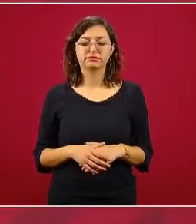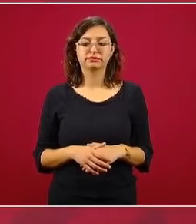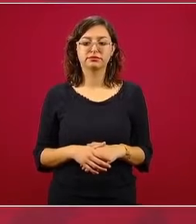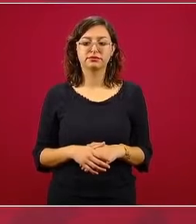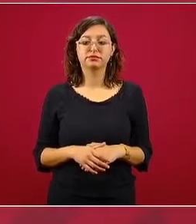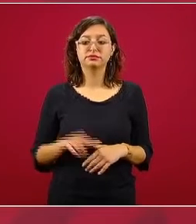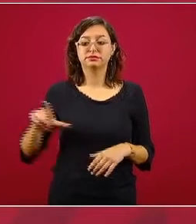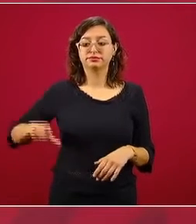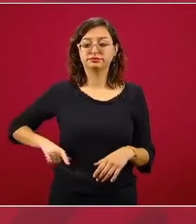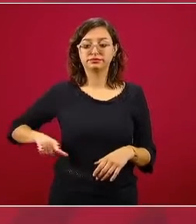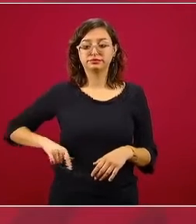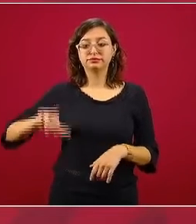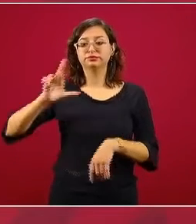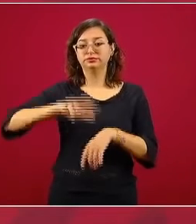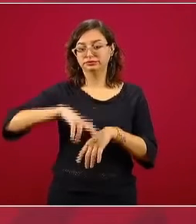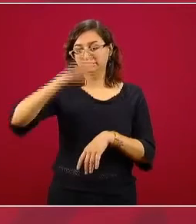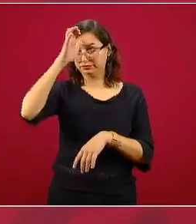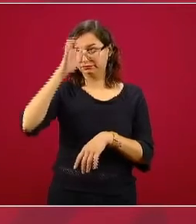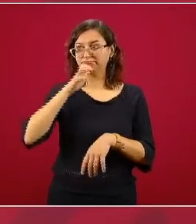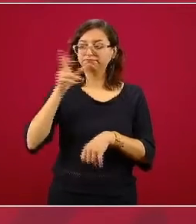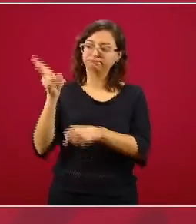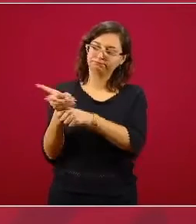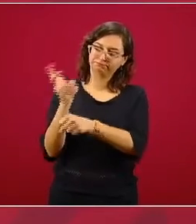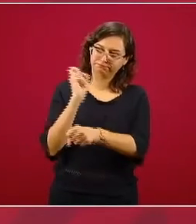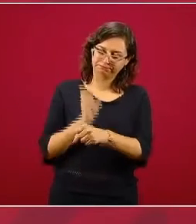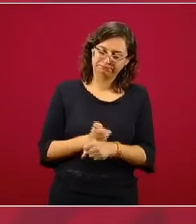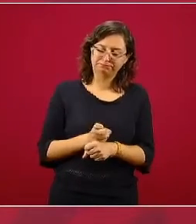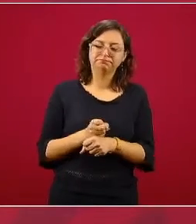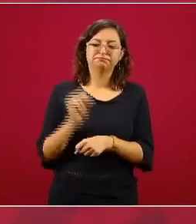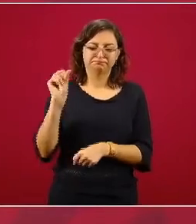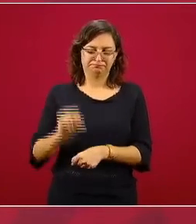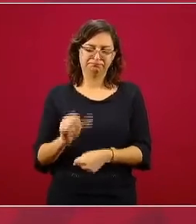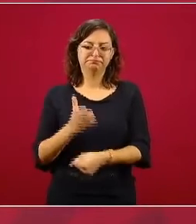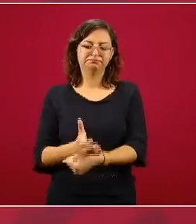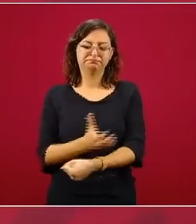al gobernador de Coahuila que nos acompaña el día de hoy